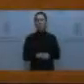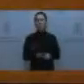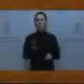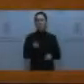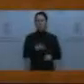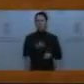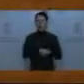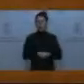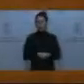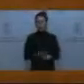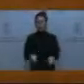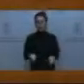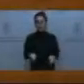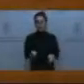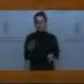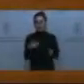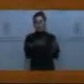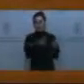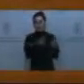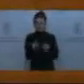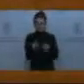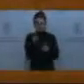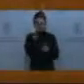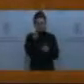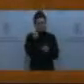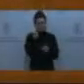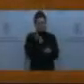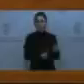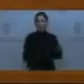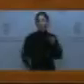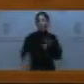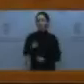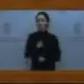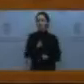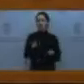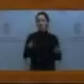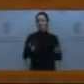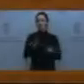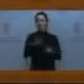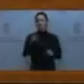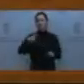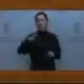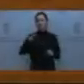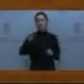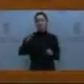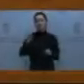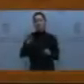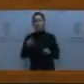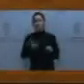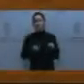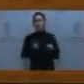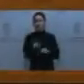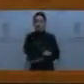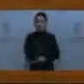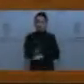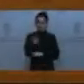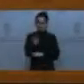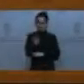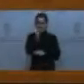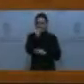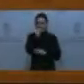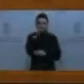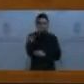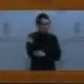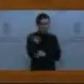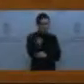tema es delicado, que el problema que tiene Santullano es que se reparó, pero no se reparó bien. Y probablemente de